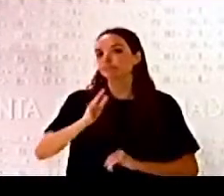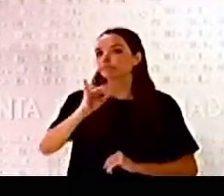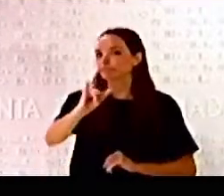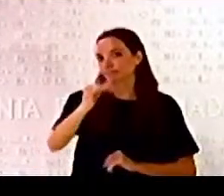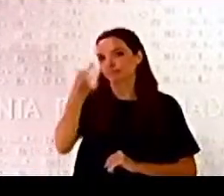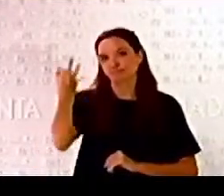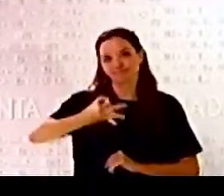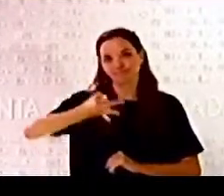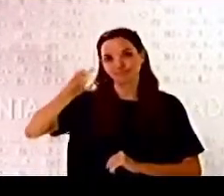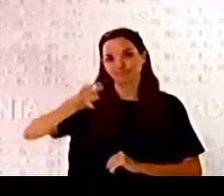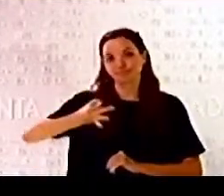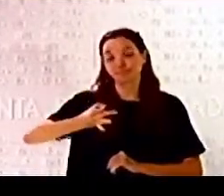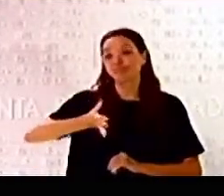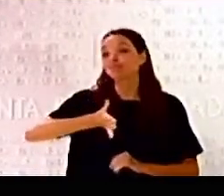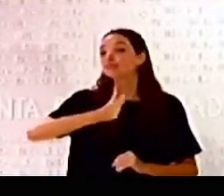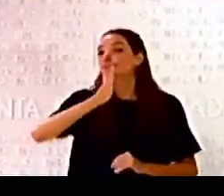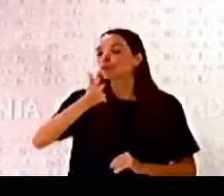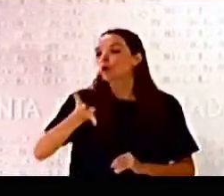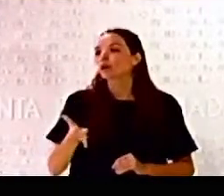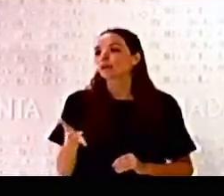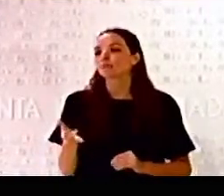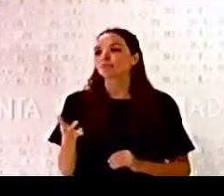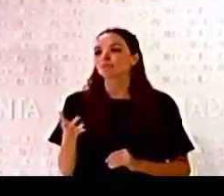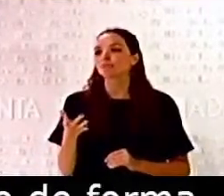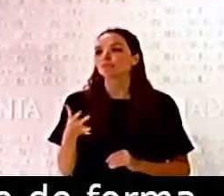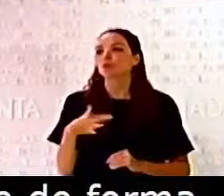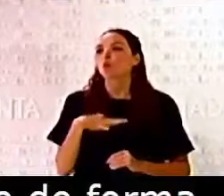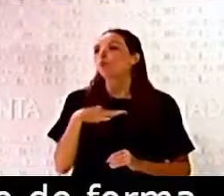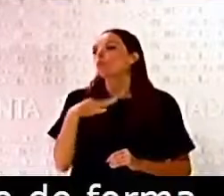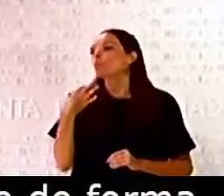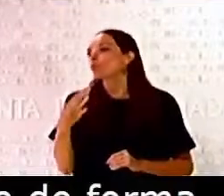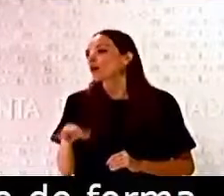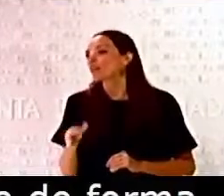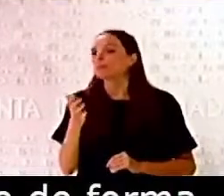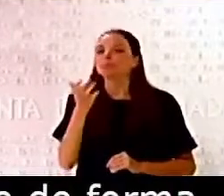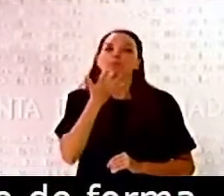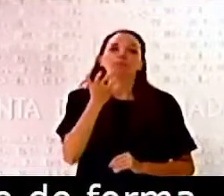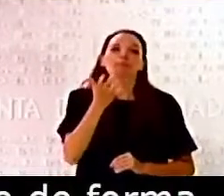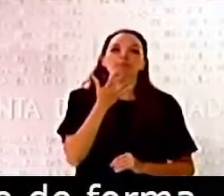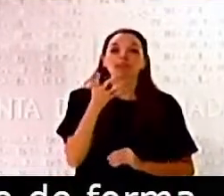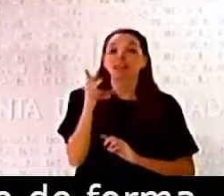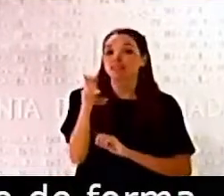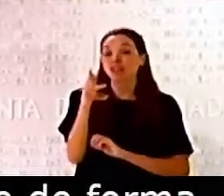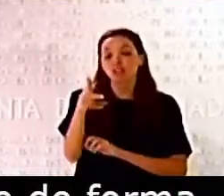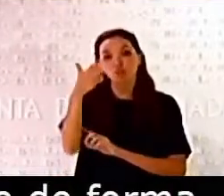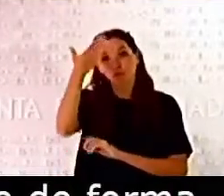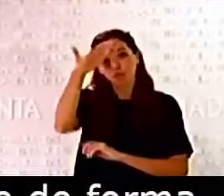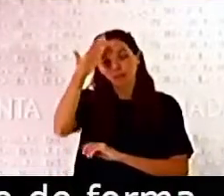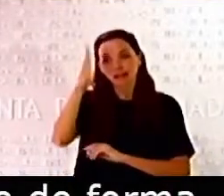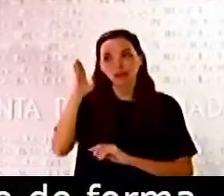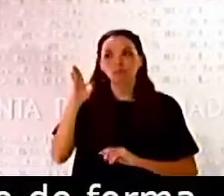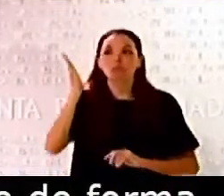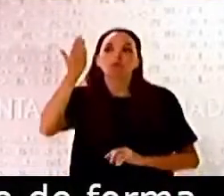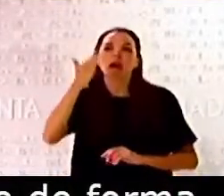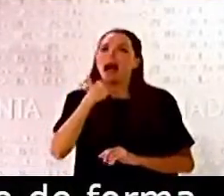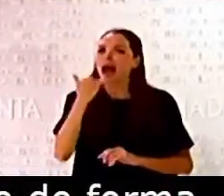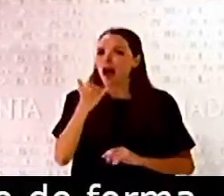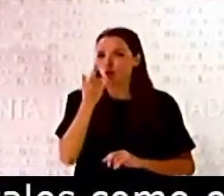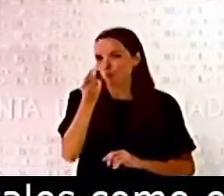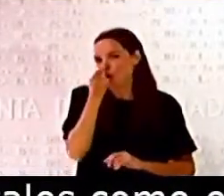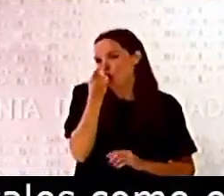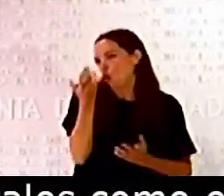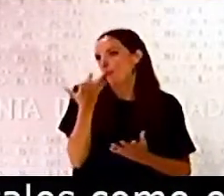porque aunque de forma tenue o liviana afecte a derechos fundamentales como el de la intimidad, el